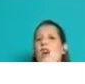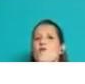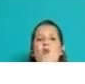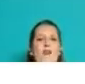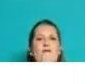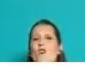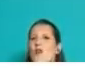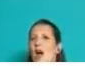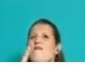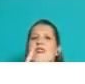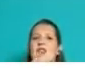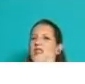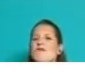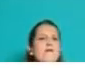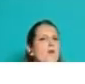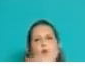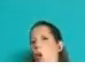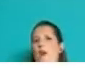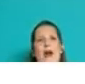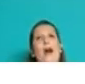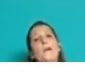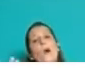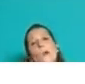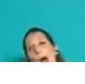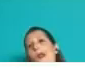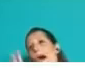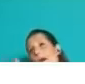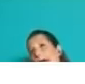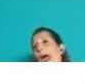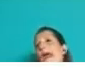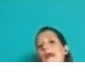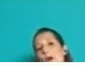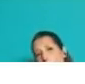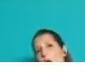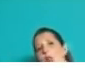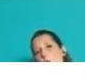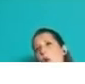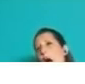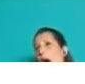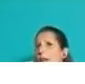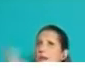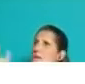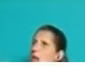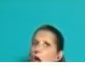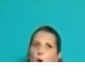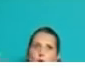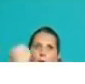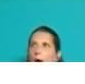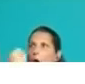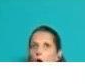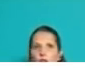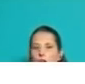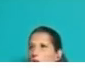Ya no nos da todo lo mismo. Ya no aceptamos que nos mientan, que nos oculten datos relevantes o que pongan en